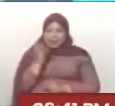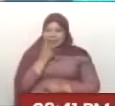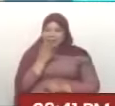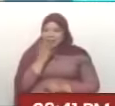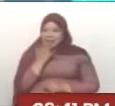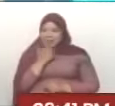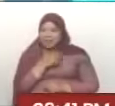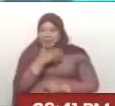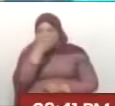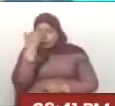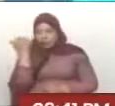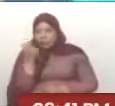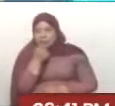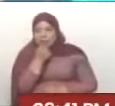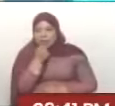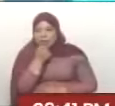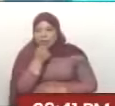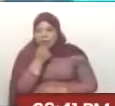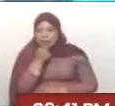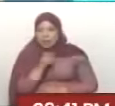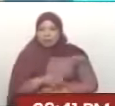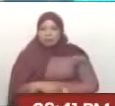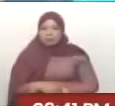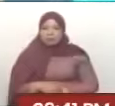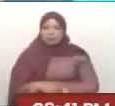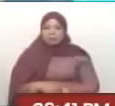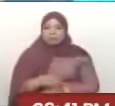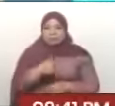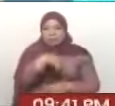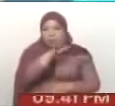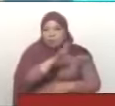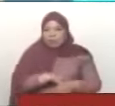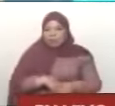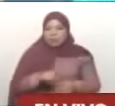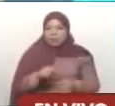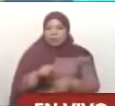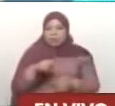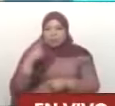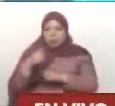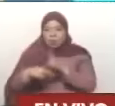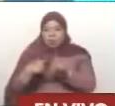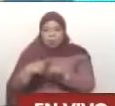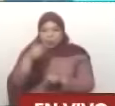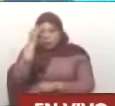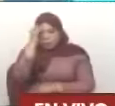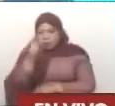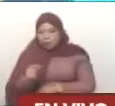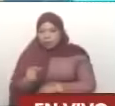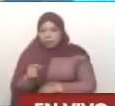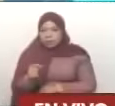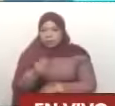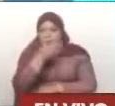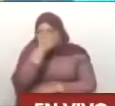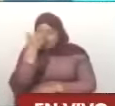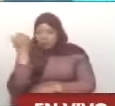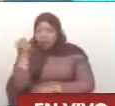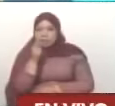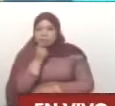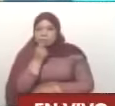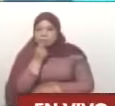¿Ah? Ahora me la paso en Barcelona, Puerto Cabello, Los Teques, Maturín. Se me está olvidando el inglés,